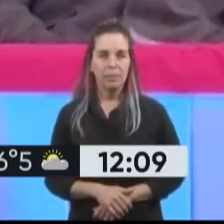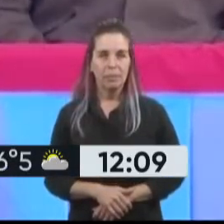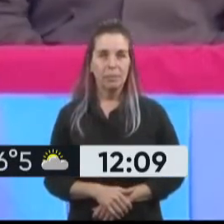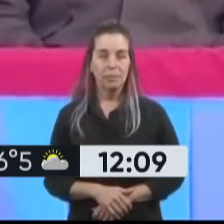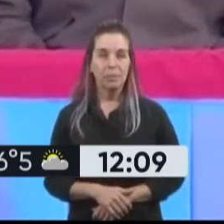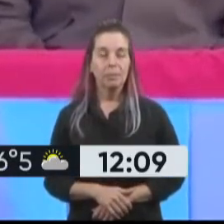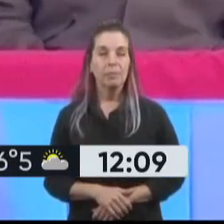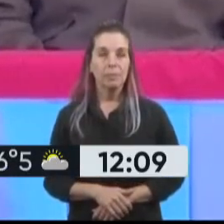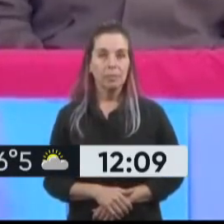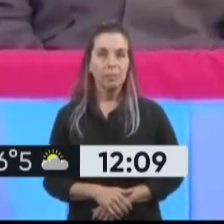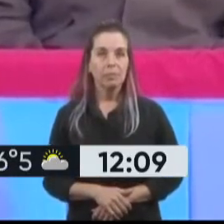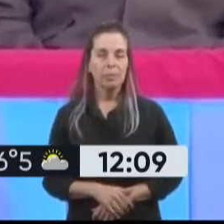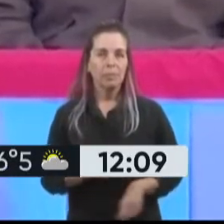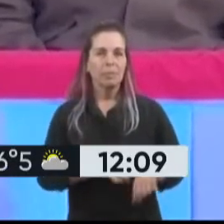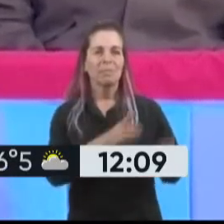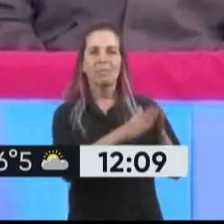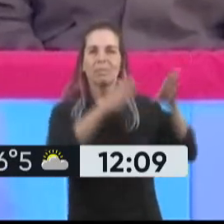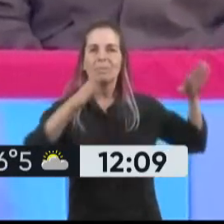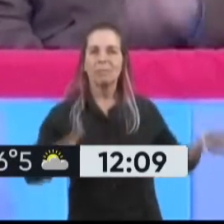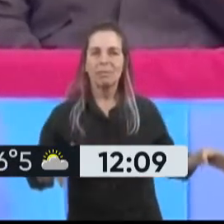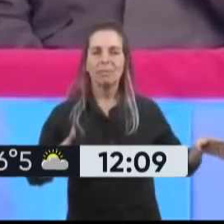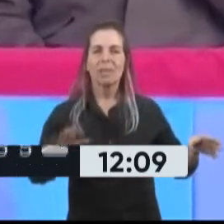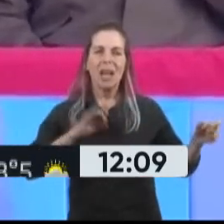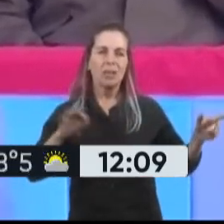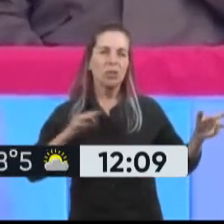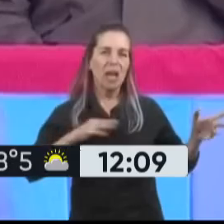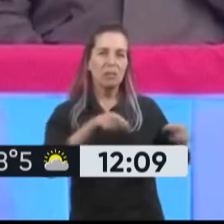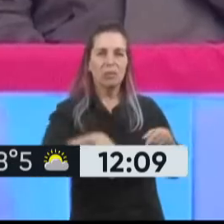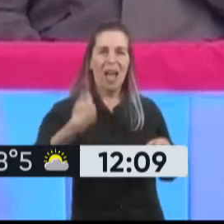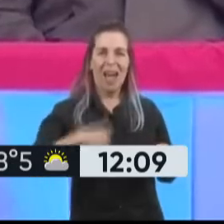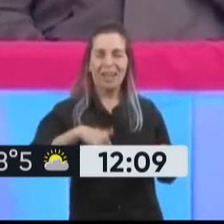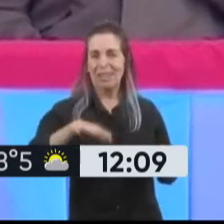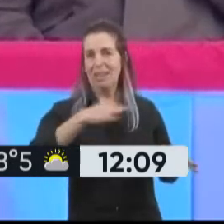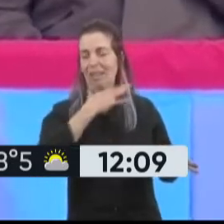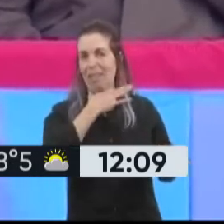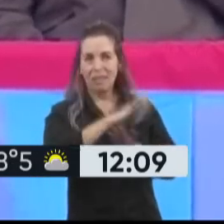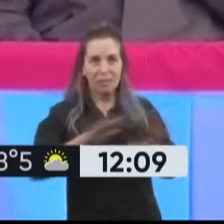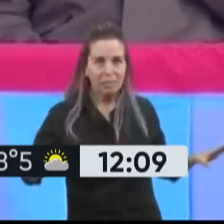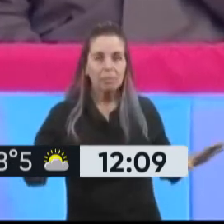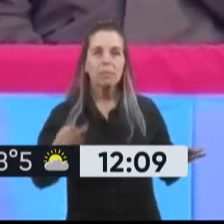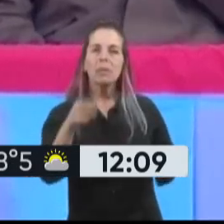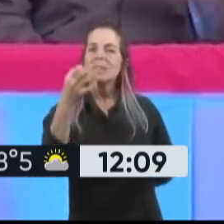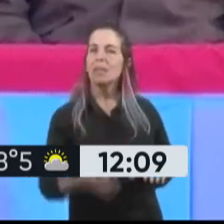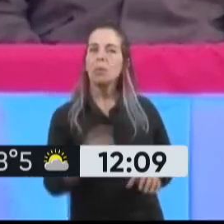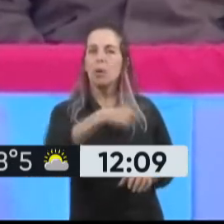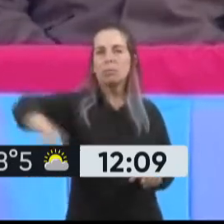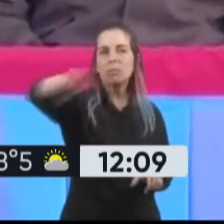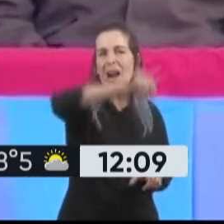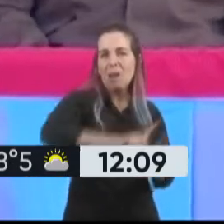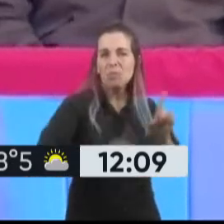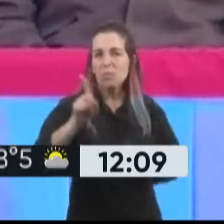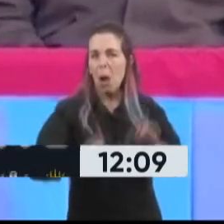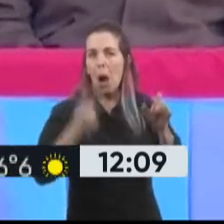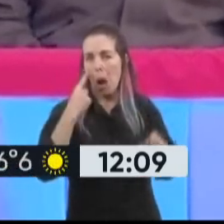En el camino ahogaron al campo y a toda la Argentina. Todos aquí deben conocer a alguien que fundió producto de